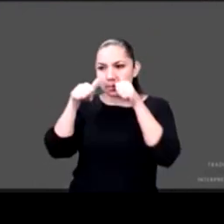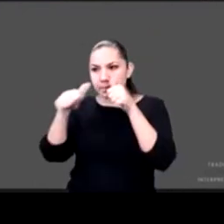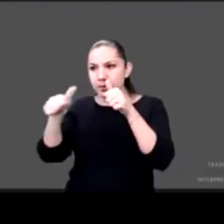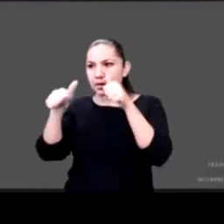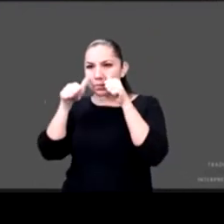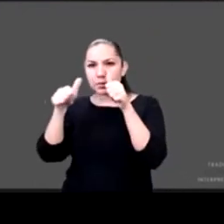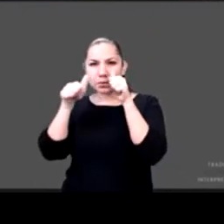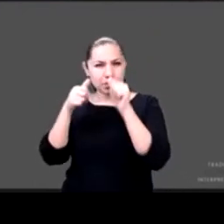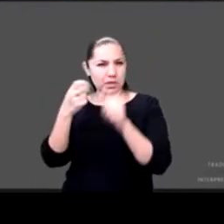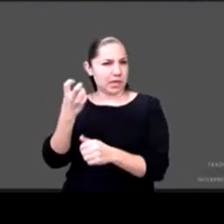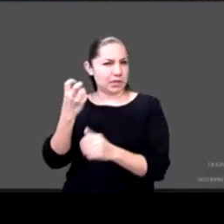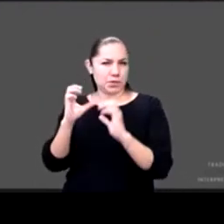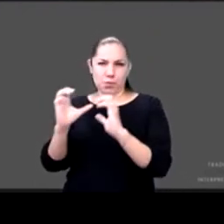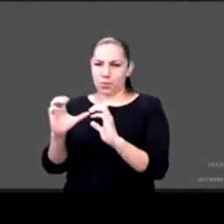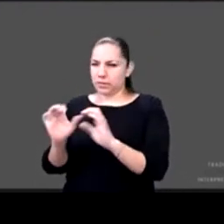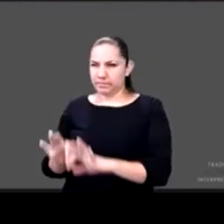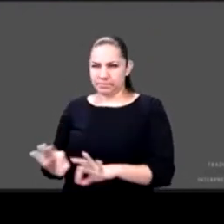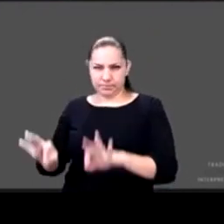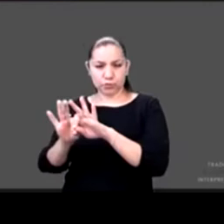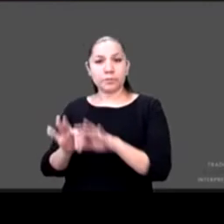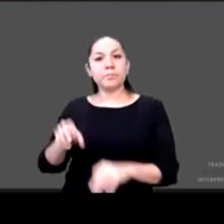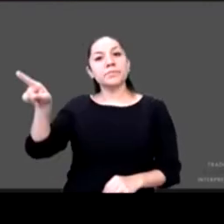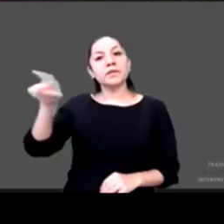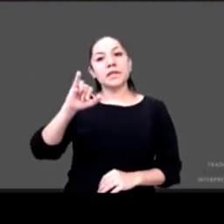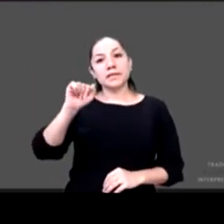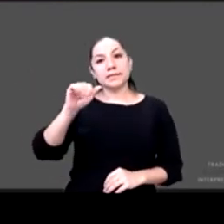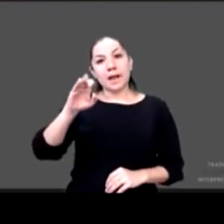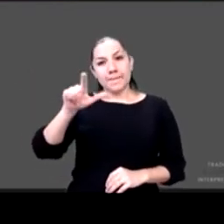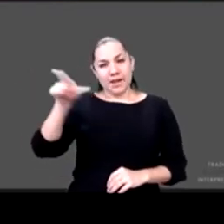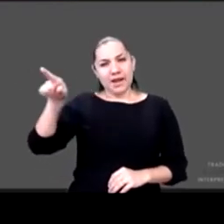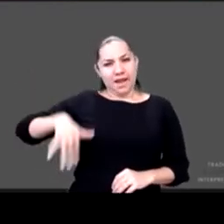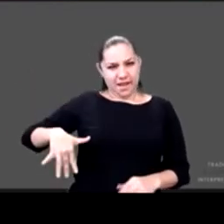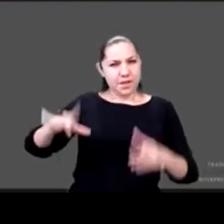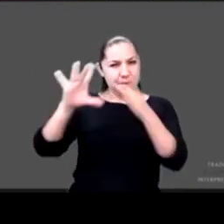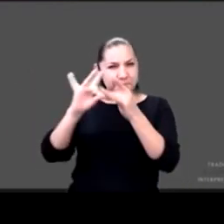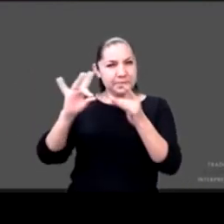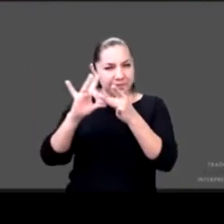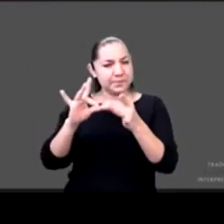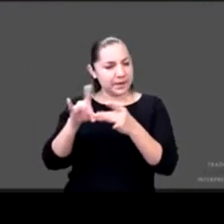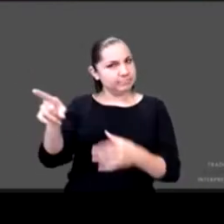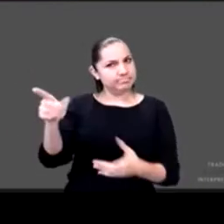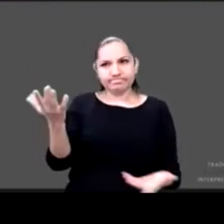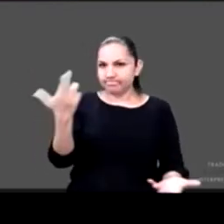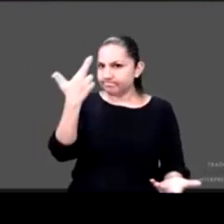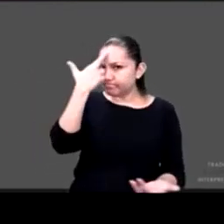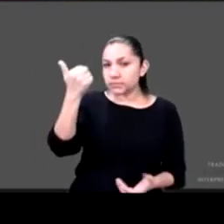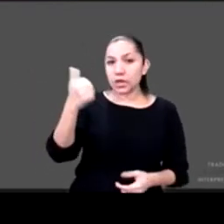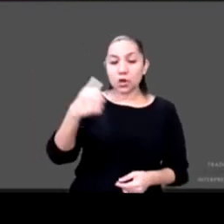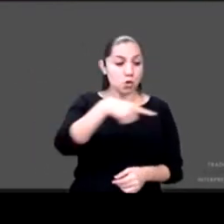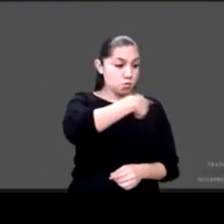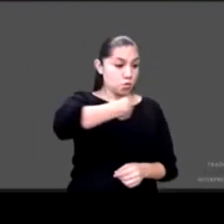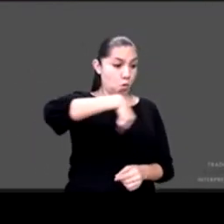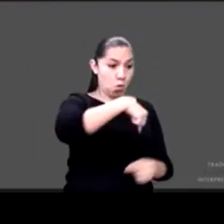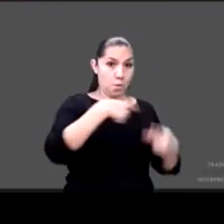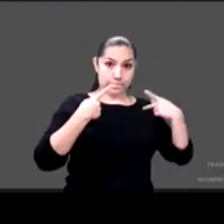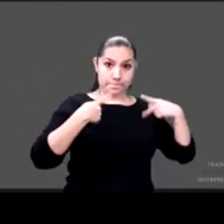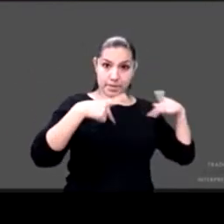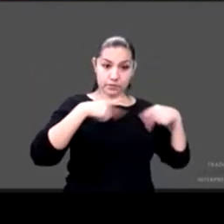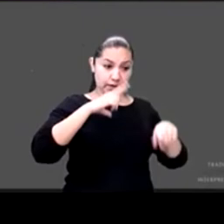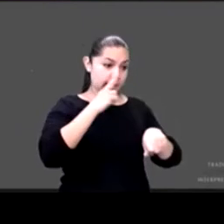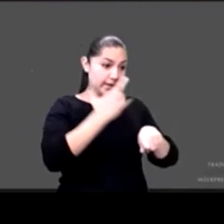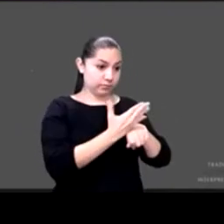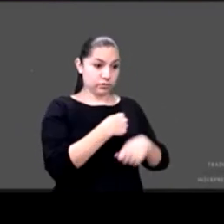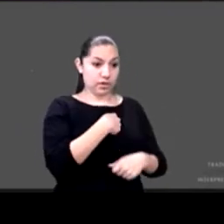es esencial que los papás y los cuidadores estemos bien y nos encontremos en óptimas condiciones para poder tener